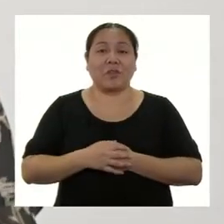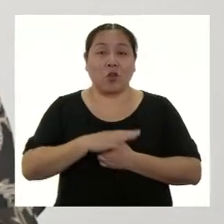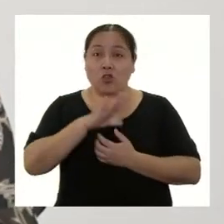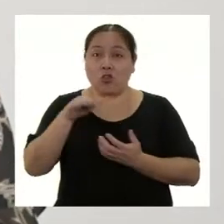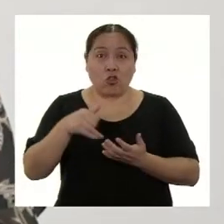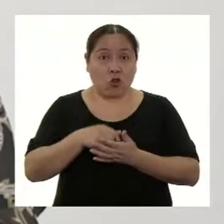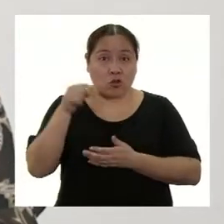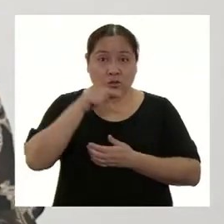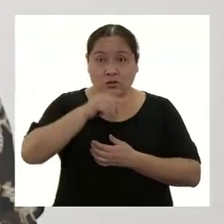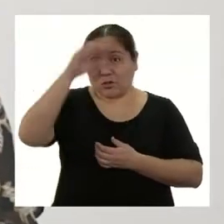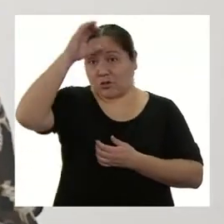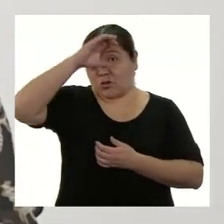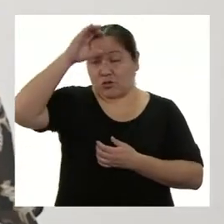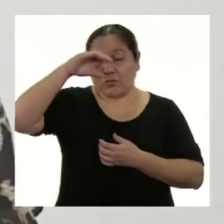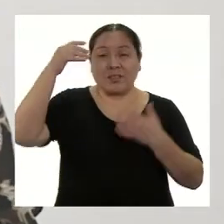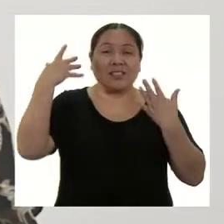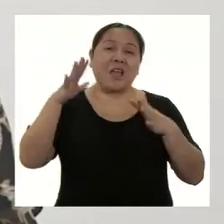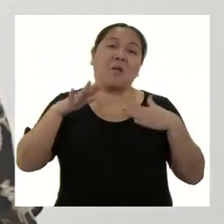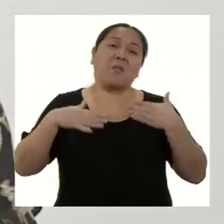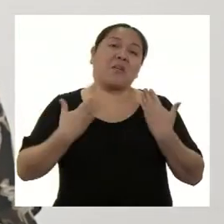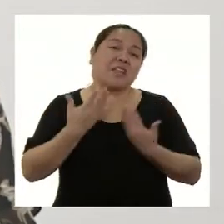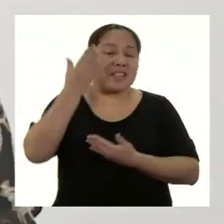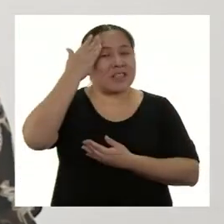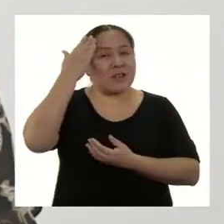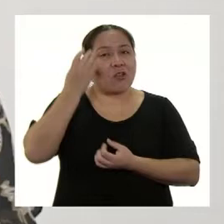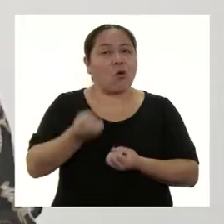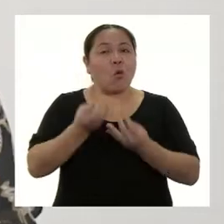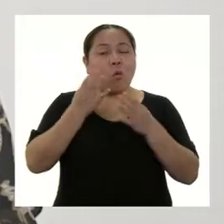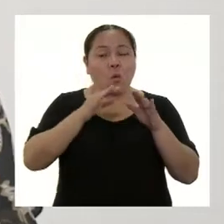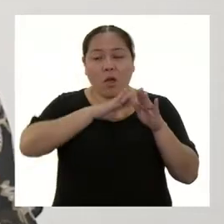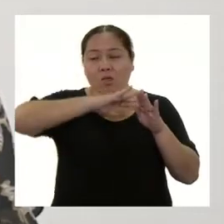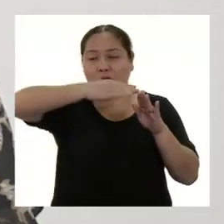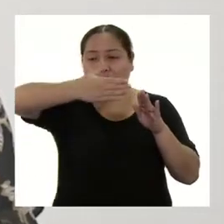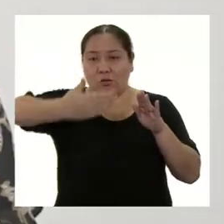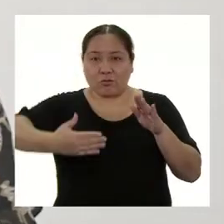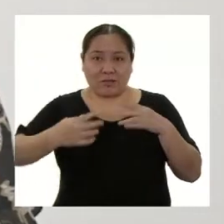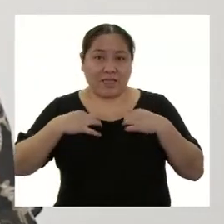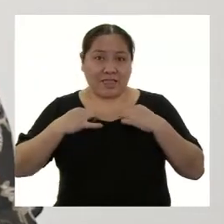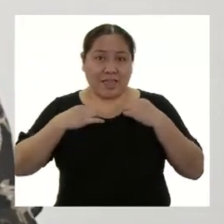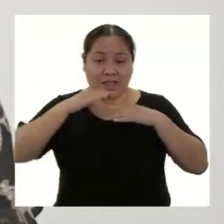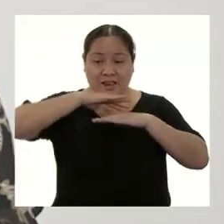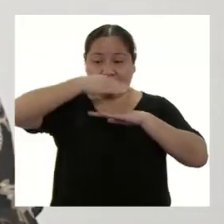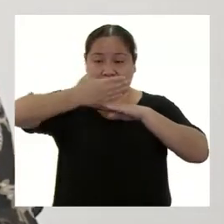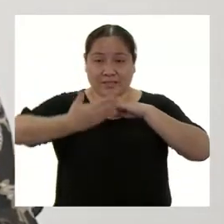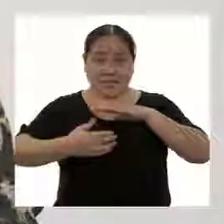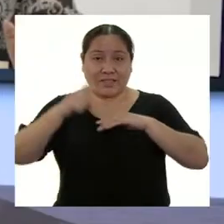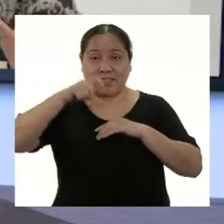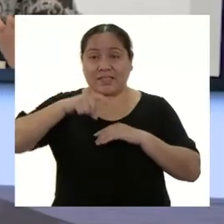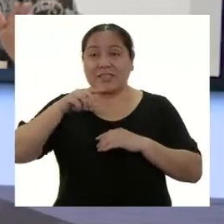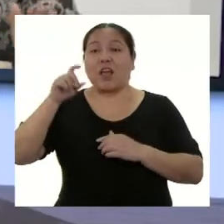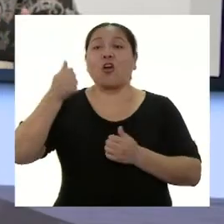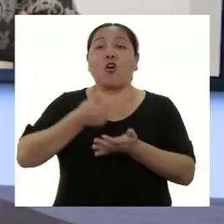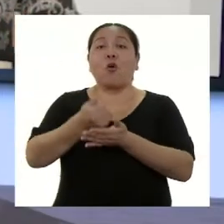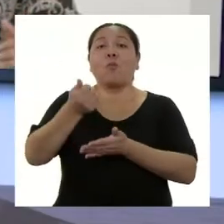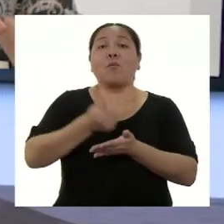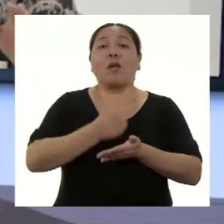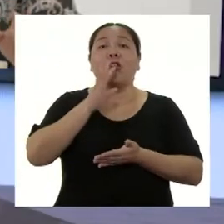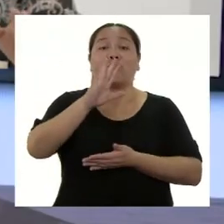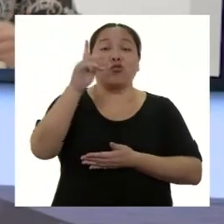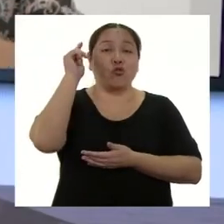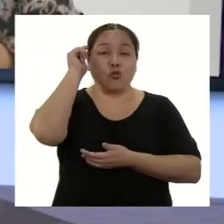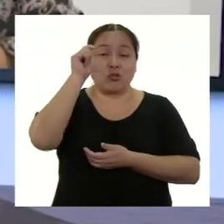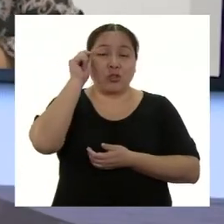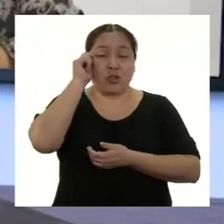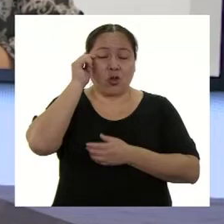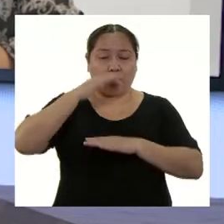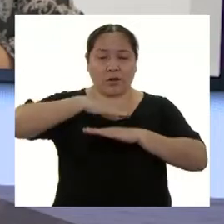estos conocimientos, podrás calcular la cantidad aproximada de tela que tu tío debe comprar para cubrir